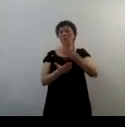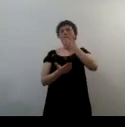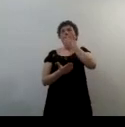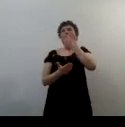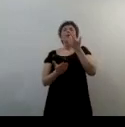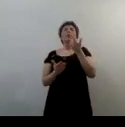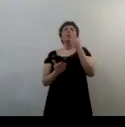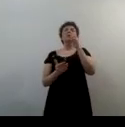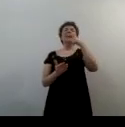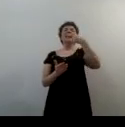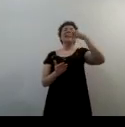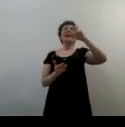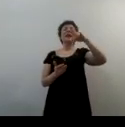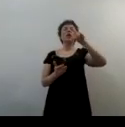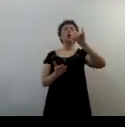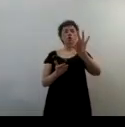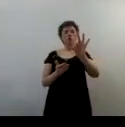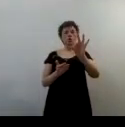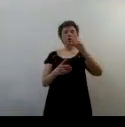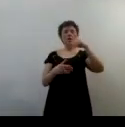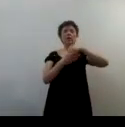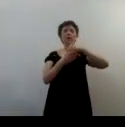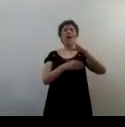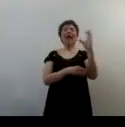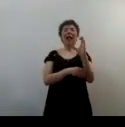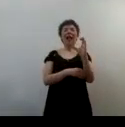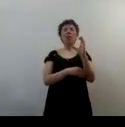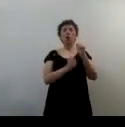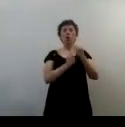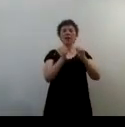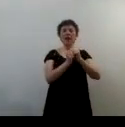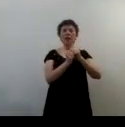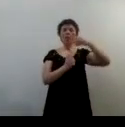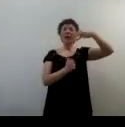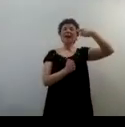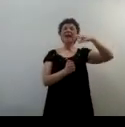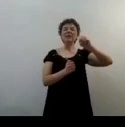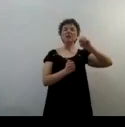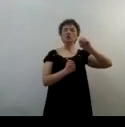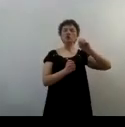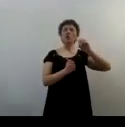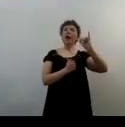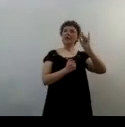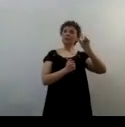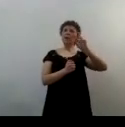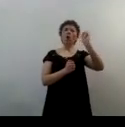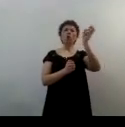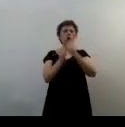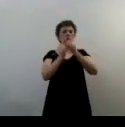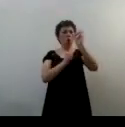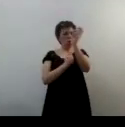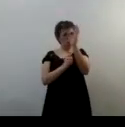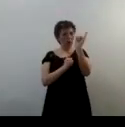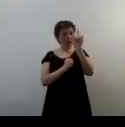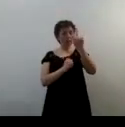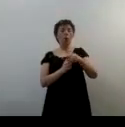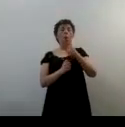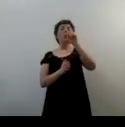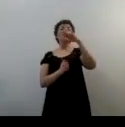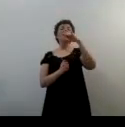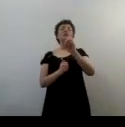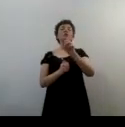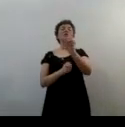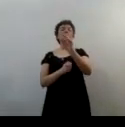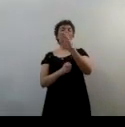grelos pues tienen calcio, hierro, magnesio, pero también tienen otros muchos minerales. O que pongo potasio, vitamina C, pero también tienen